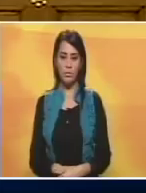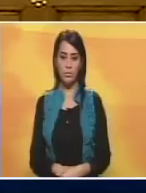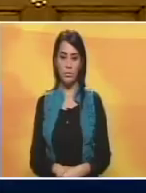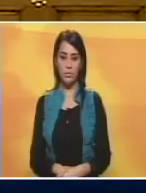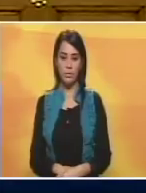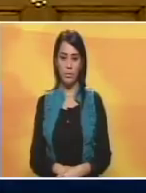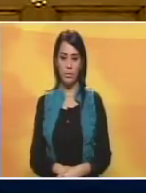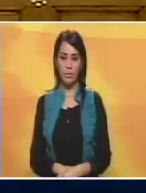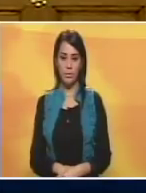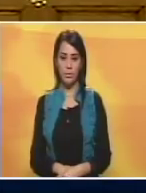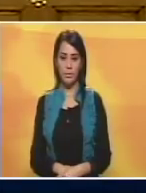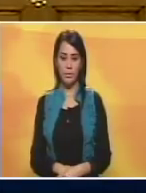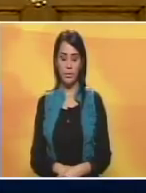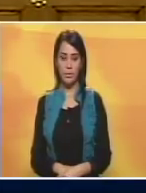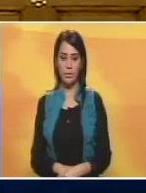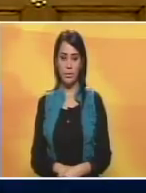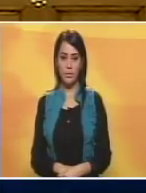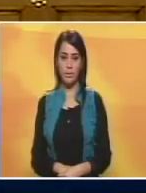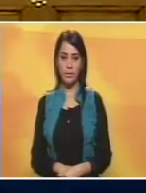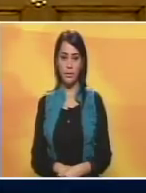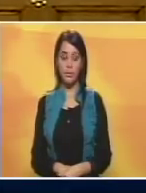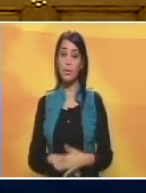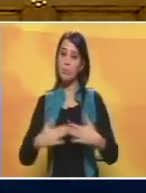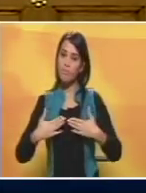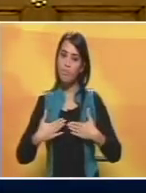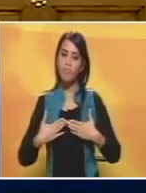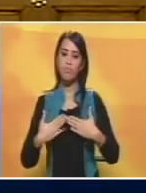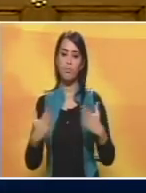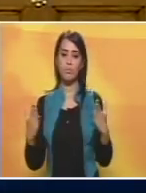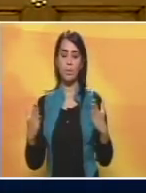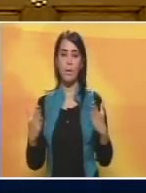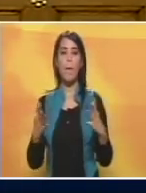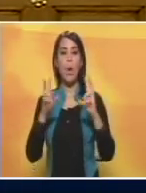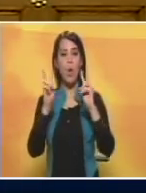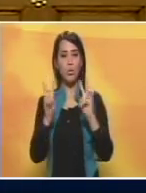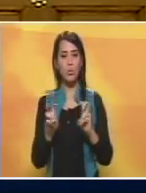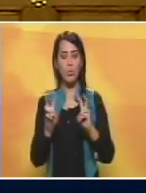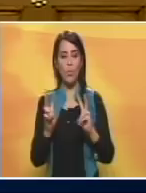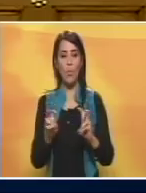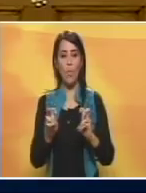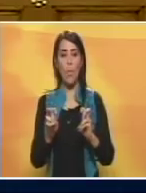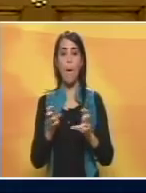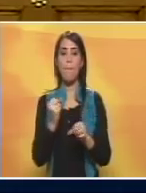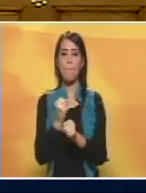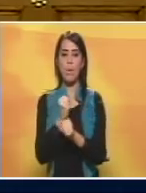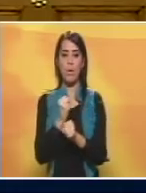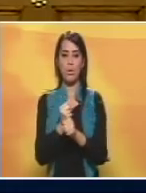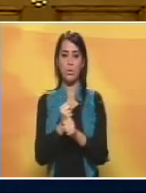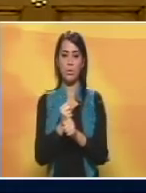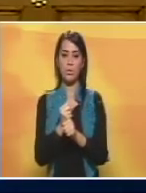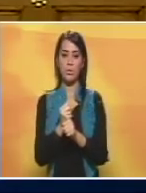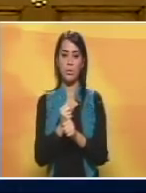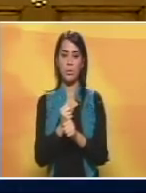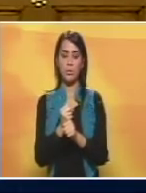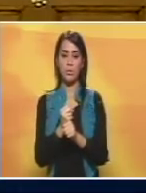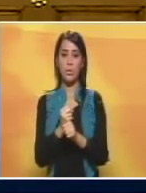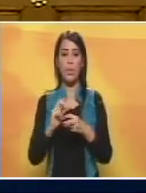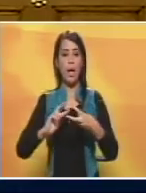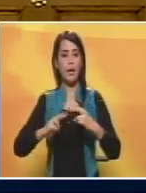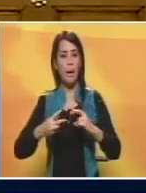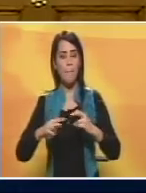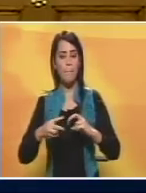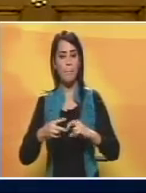que se abran y se permitan nuevas operaciones de carácter